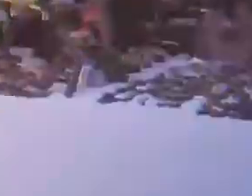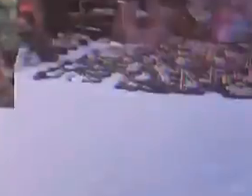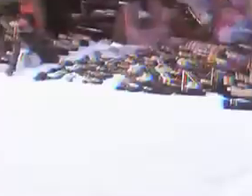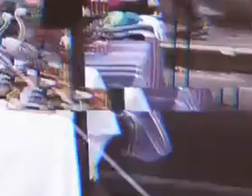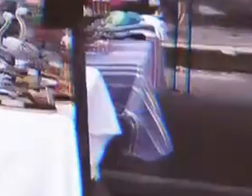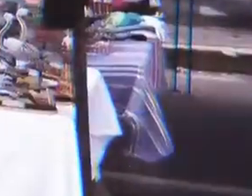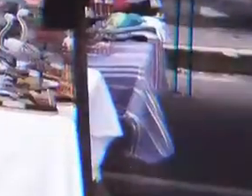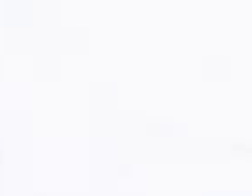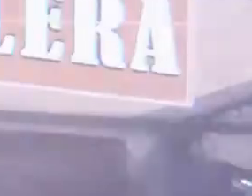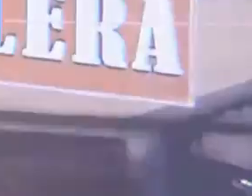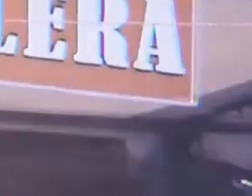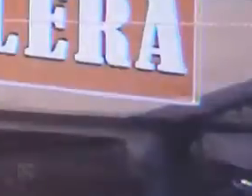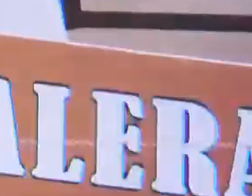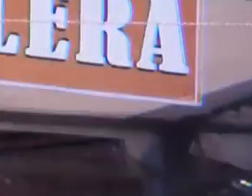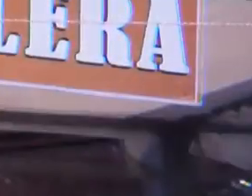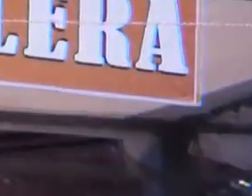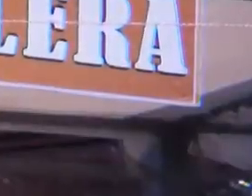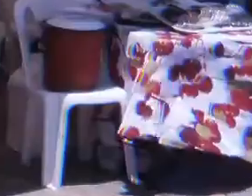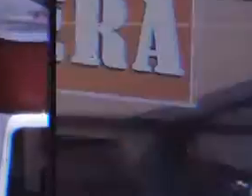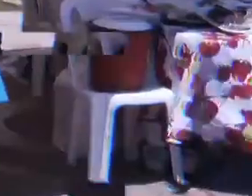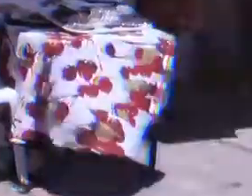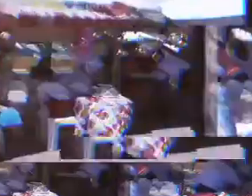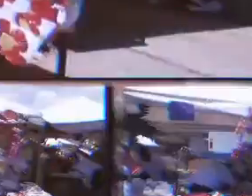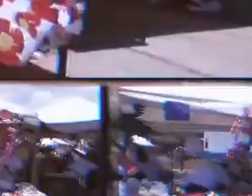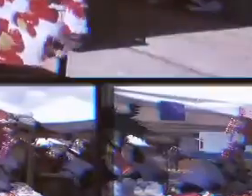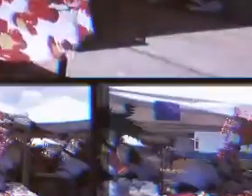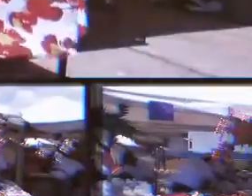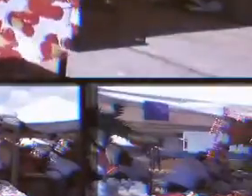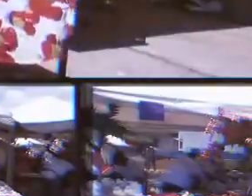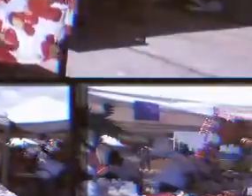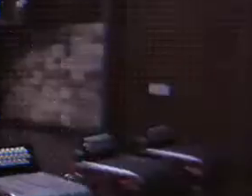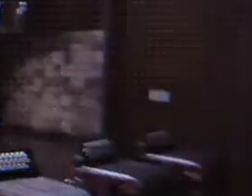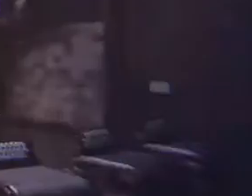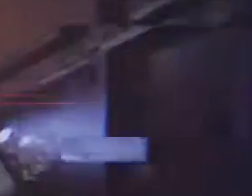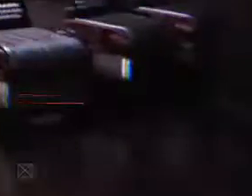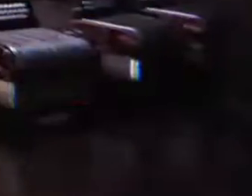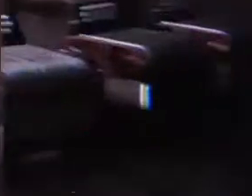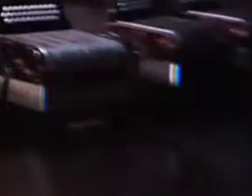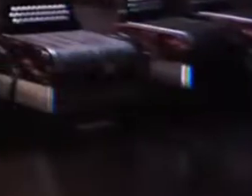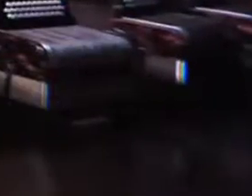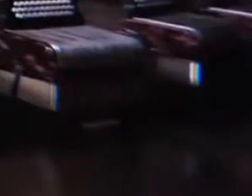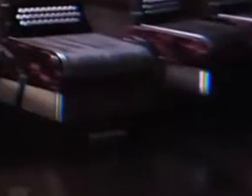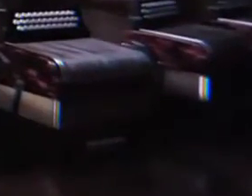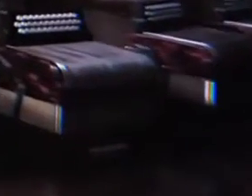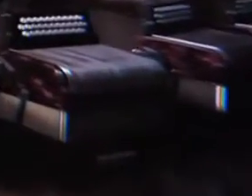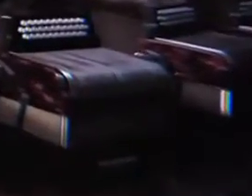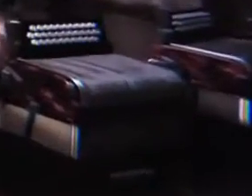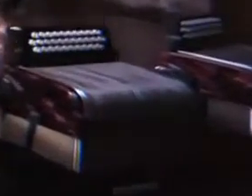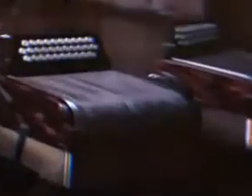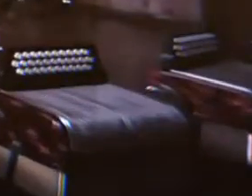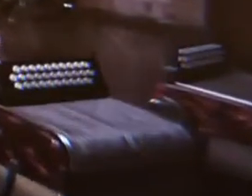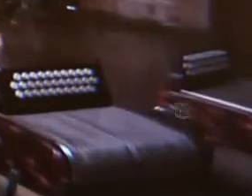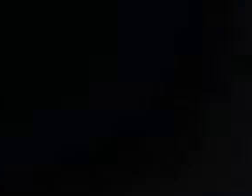muestra empresarial, presente colonias de barranqueños en otras ciudades del país. ¡Los esperamos!